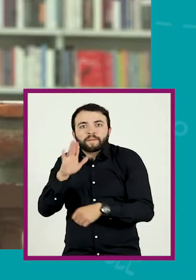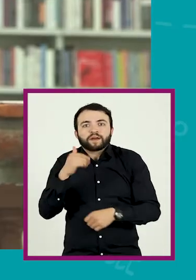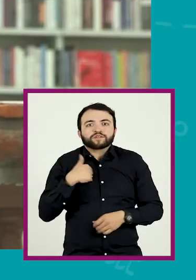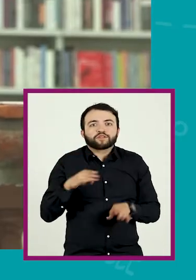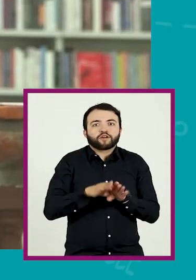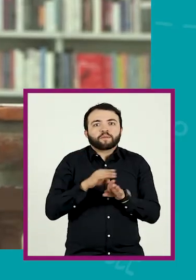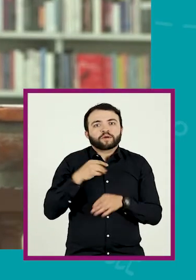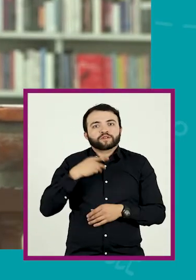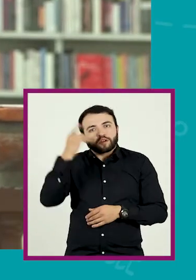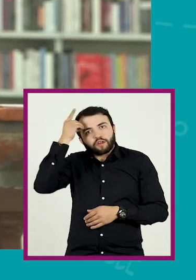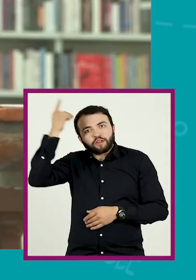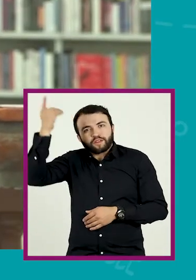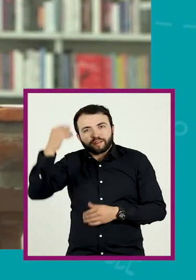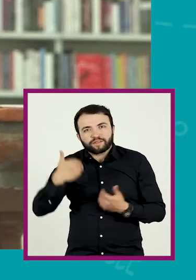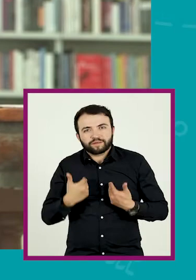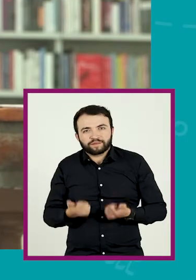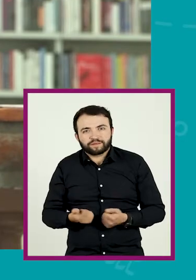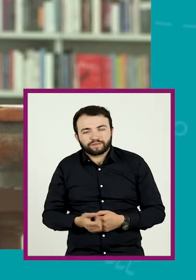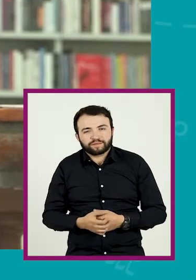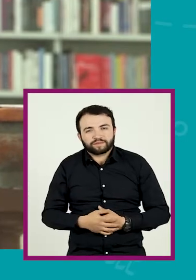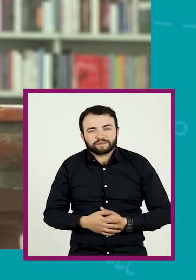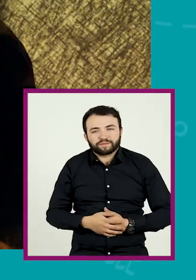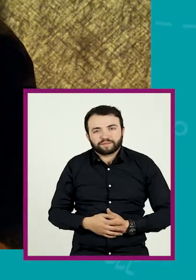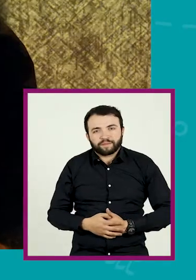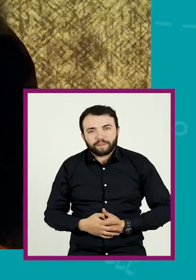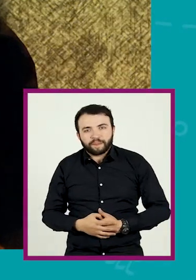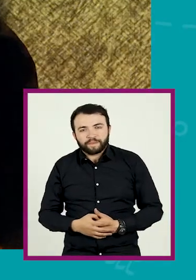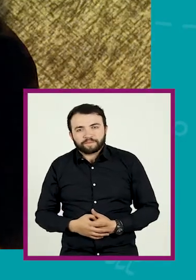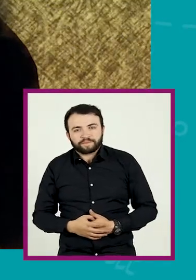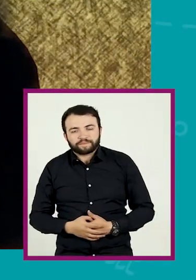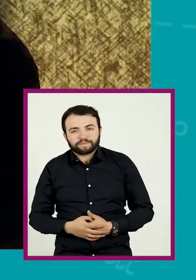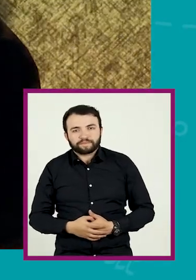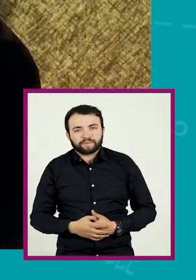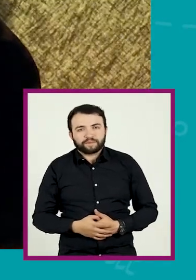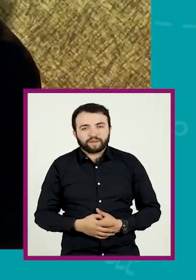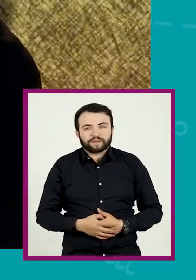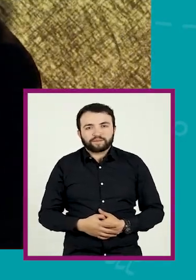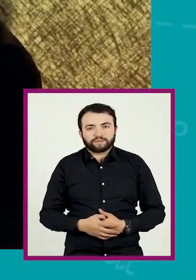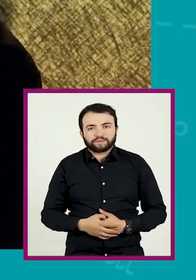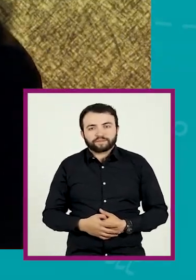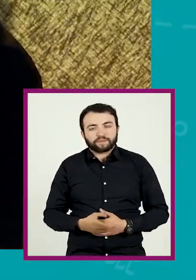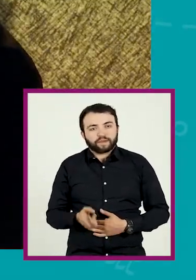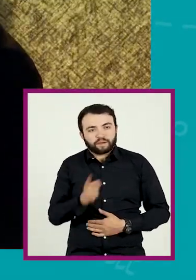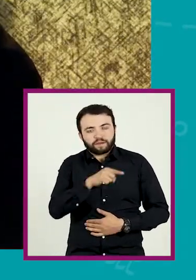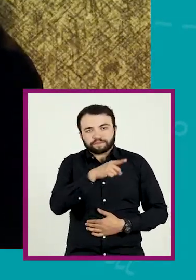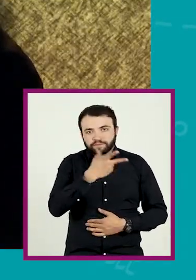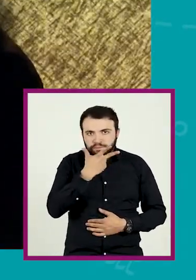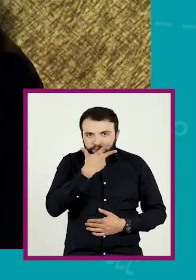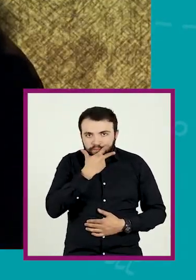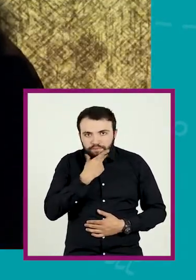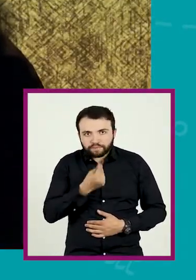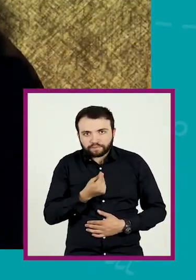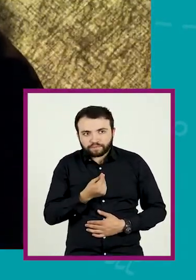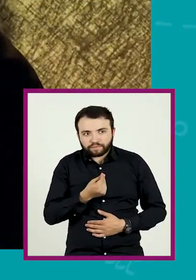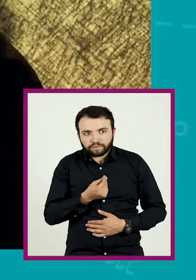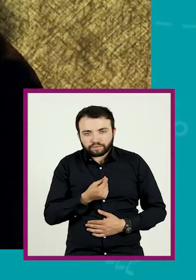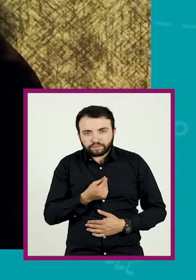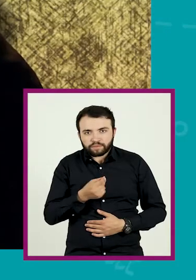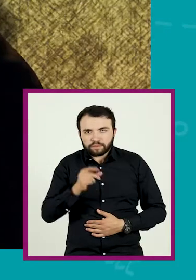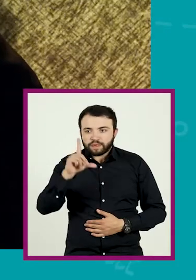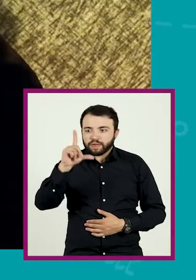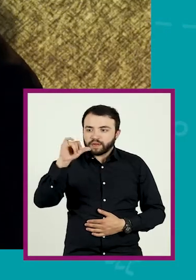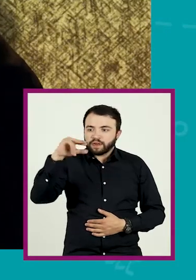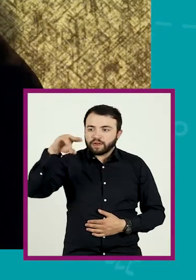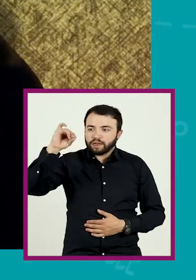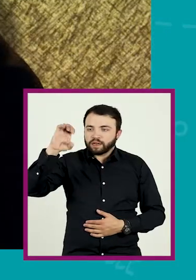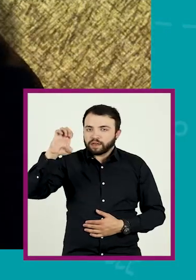que podemos llegar a ser como Dios, fundirnos con Dios como si fuera uno solo. Sí. En Leibniz, por ejemplo, después de Descartes,